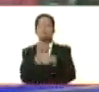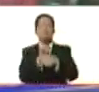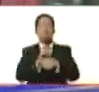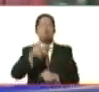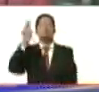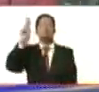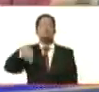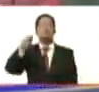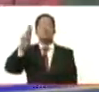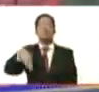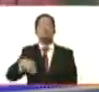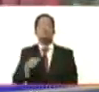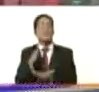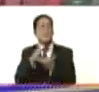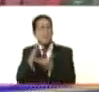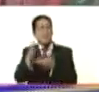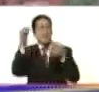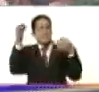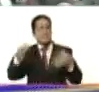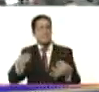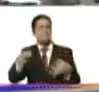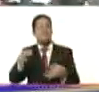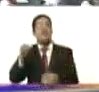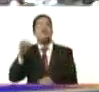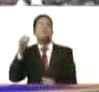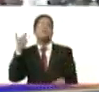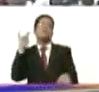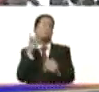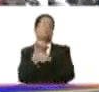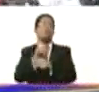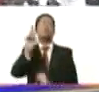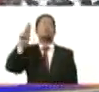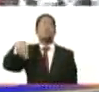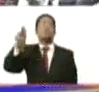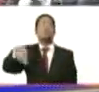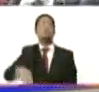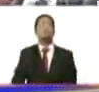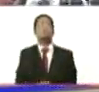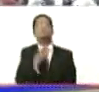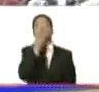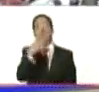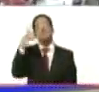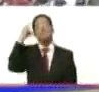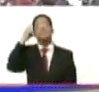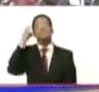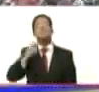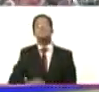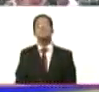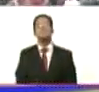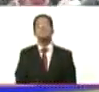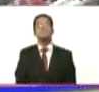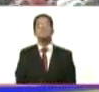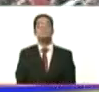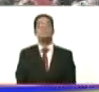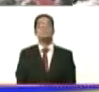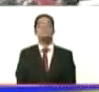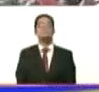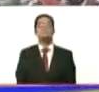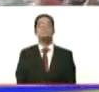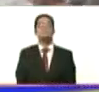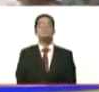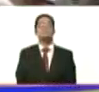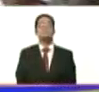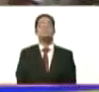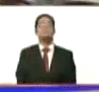¡Traidores! ¡Leales! ¡Traidores! Buenos días. Quita el micrófono,